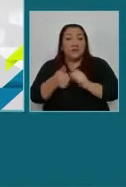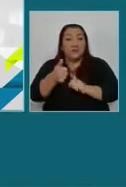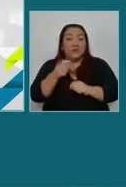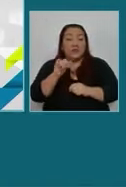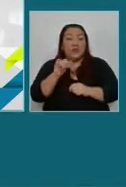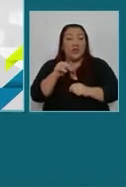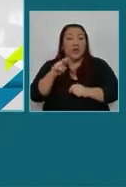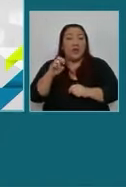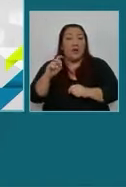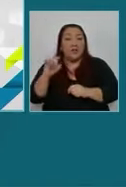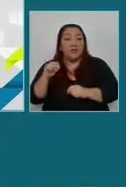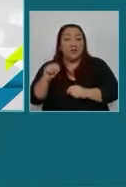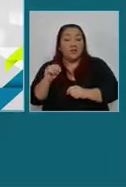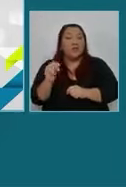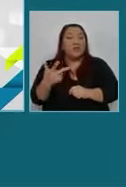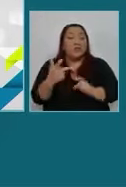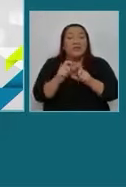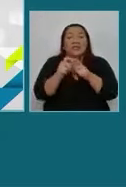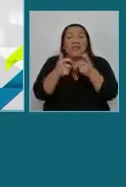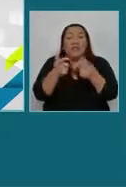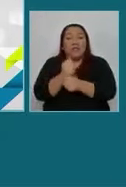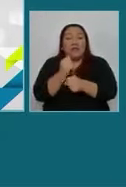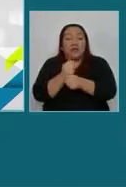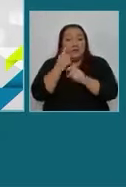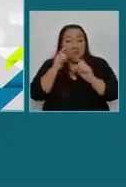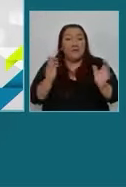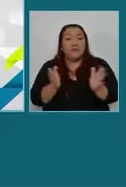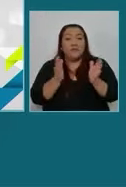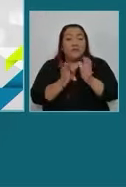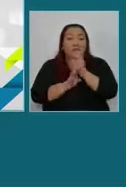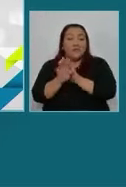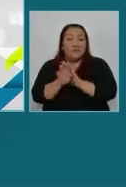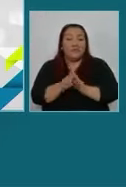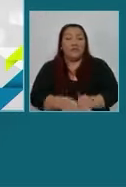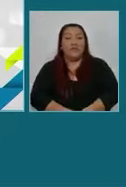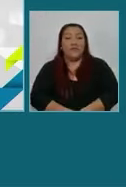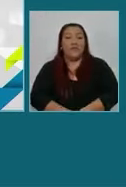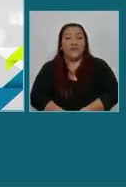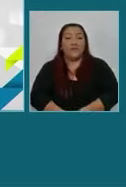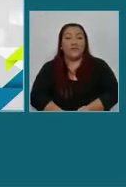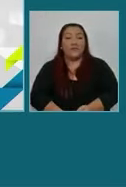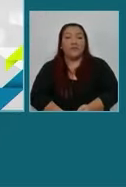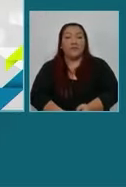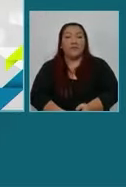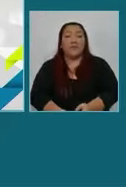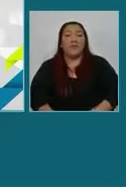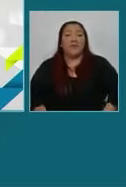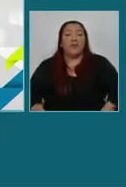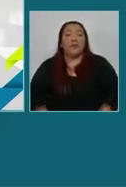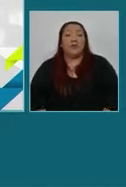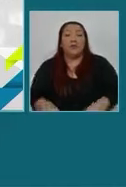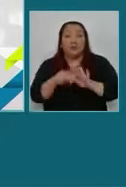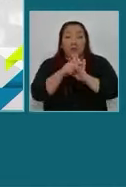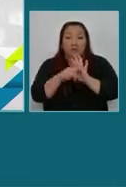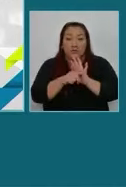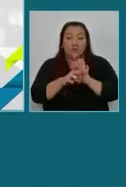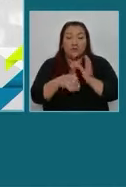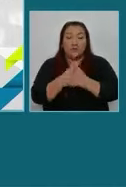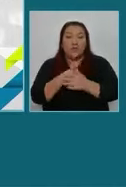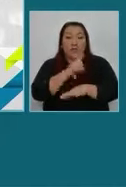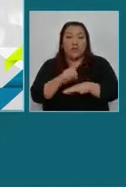mi cargo en tres grandes ejes para promover el emprendimiento innovador. Lo que tiene que ver con normativa y marco regulatorio, lo que es